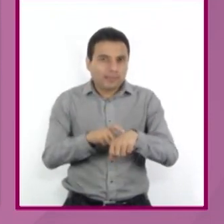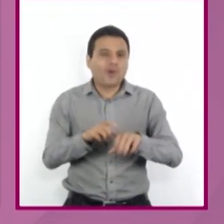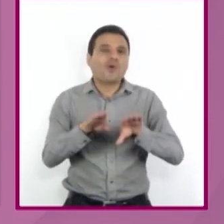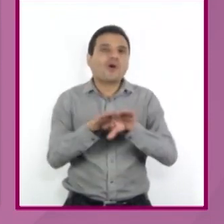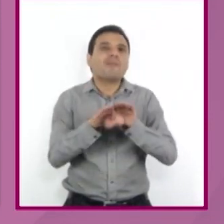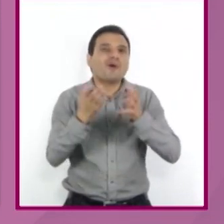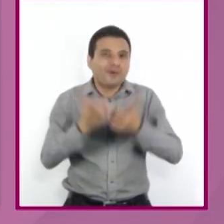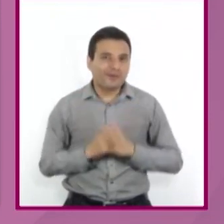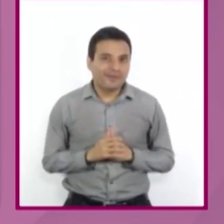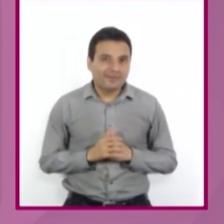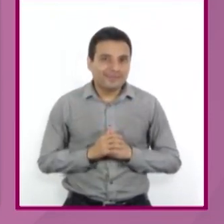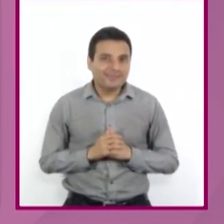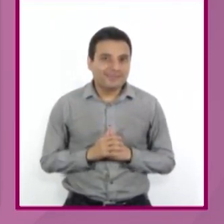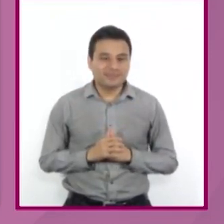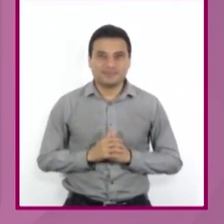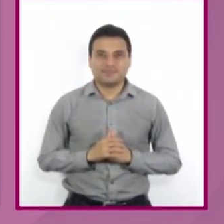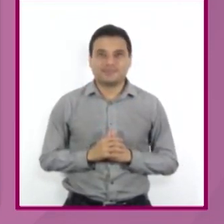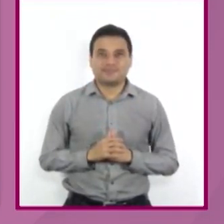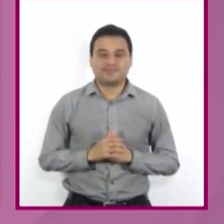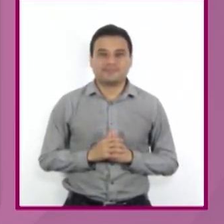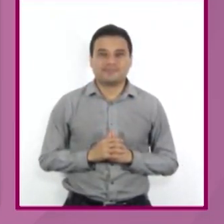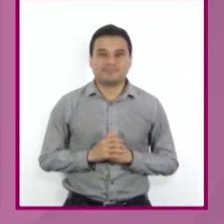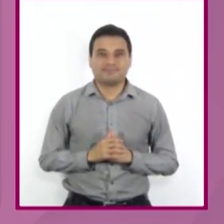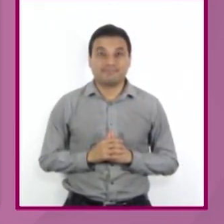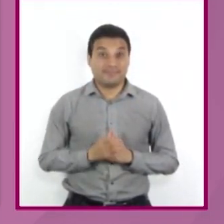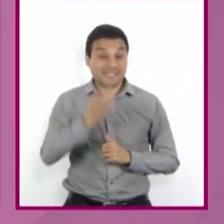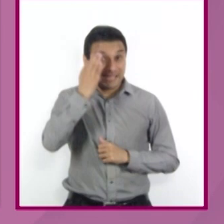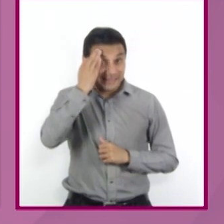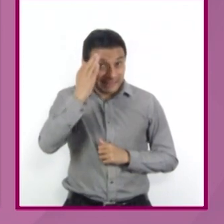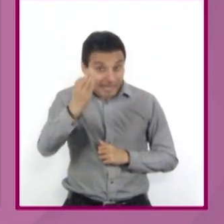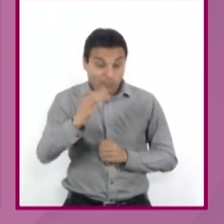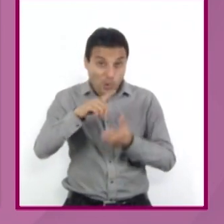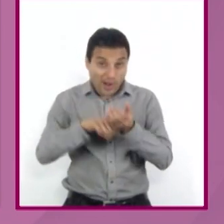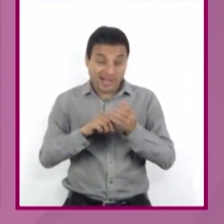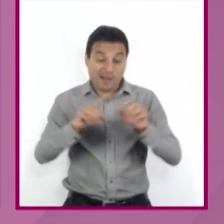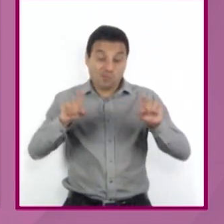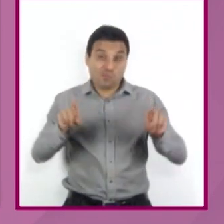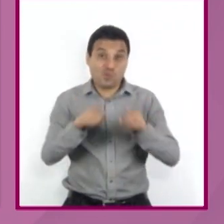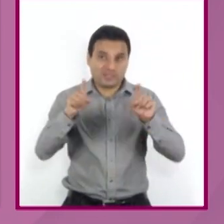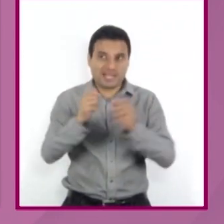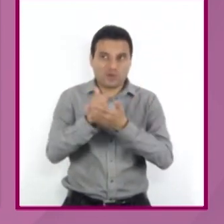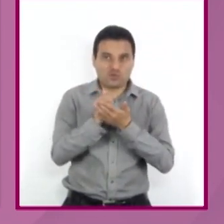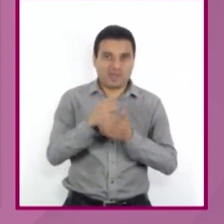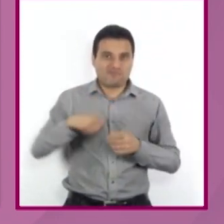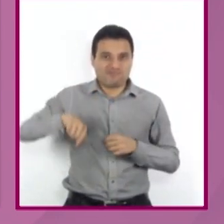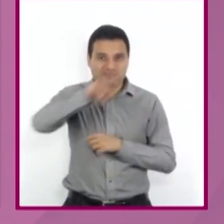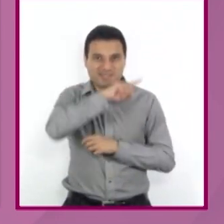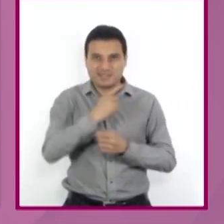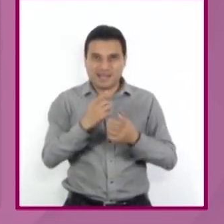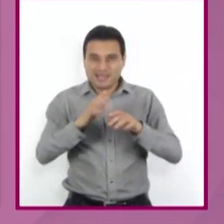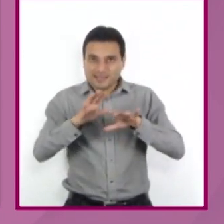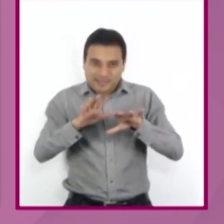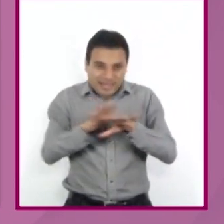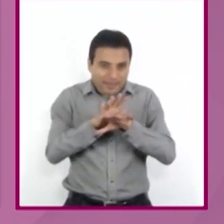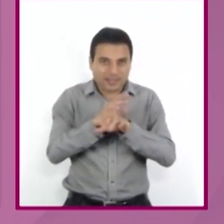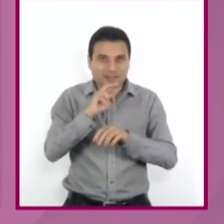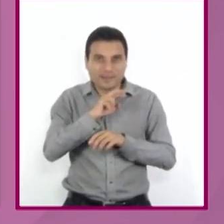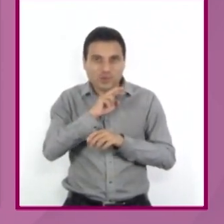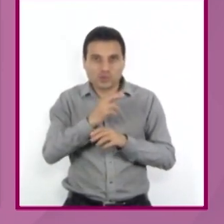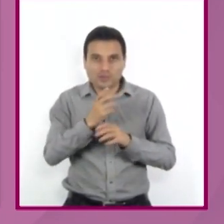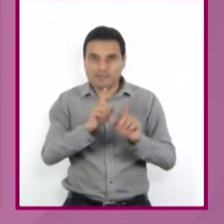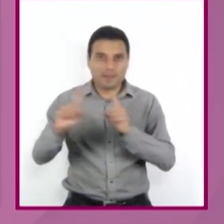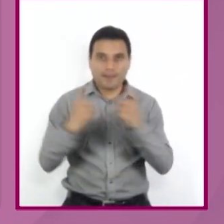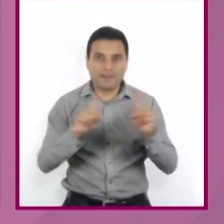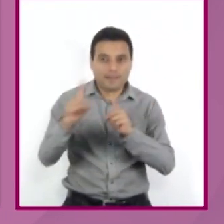que representaron? Los tiempos en la música hicieron que modificáramos la velocidad de nuestros